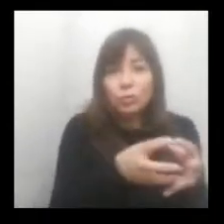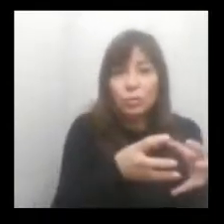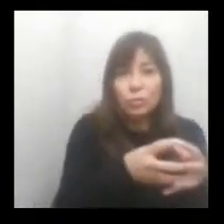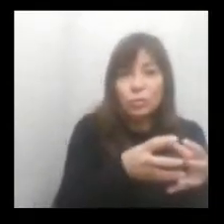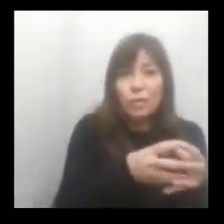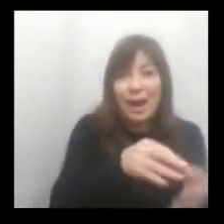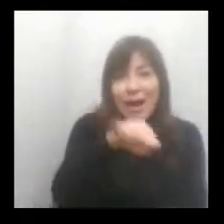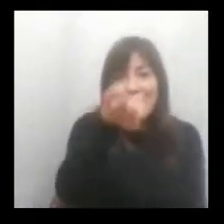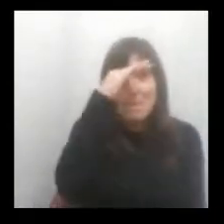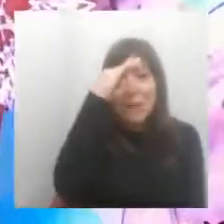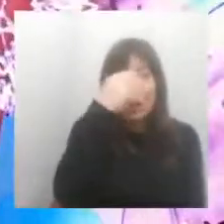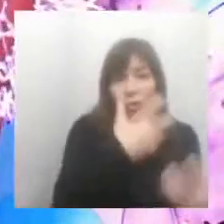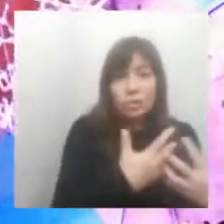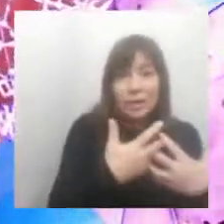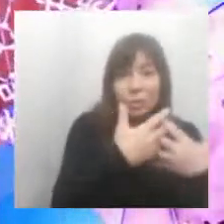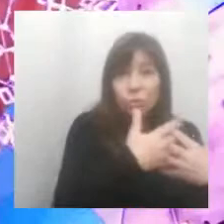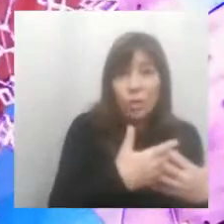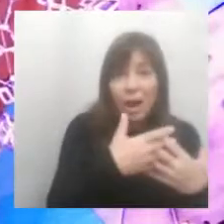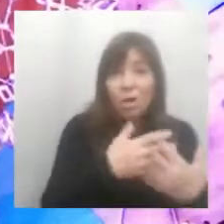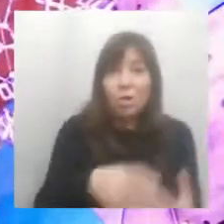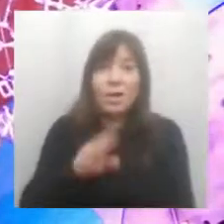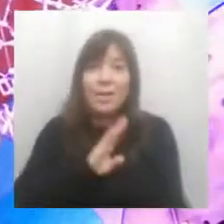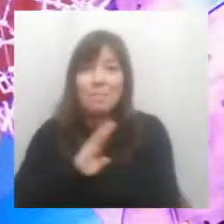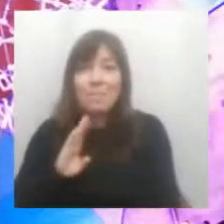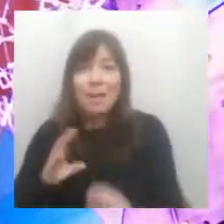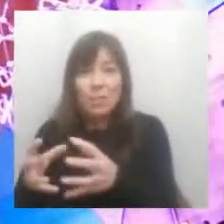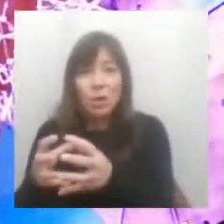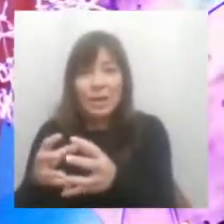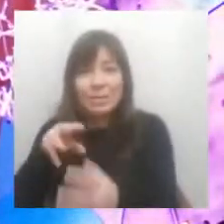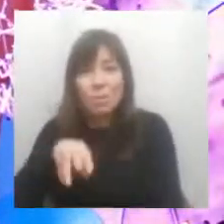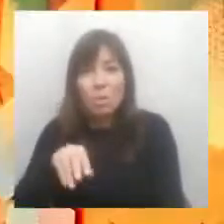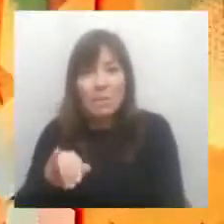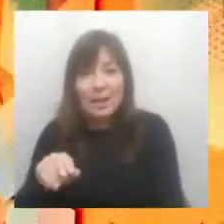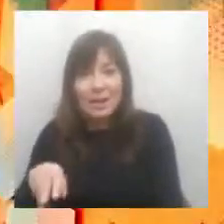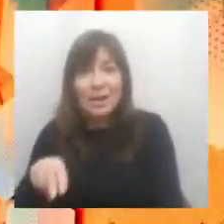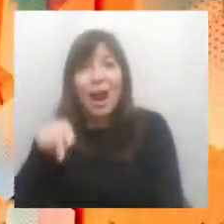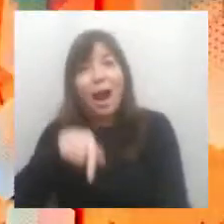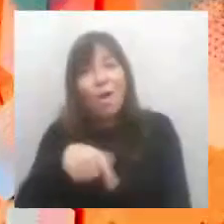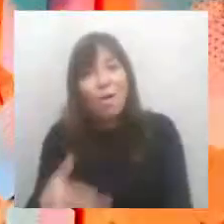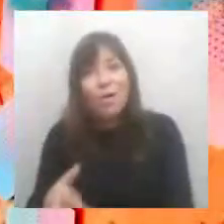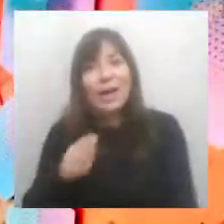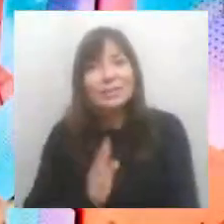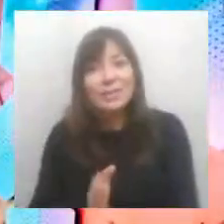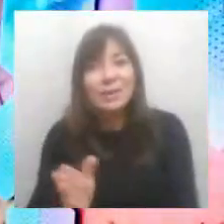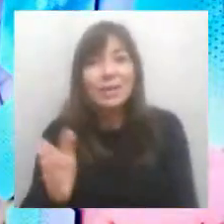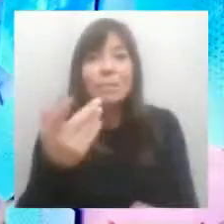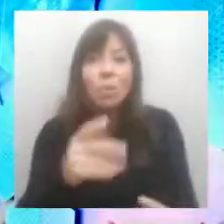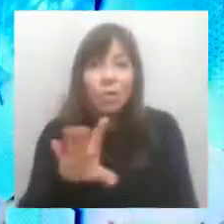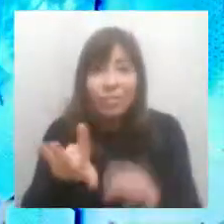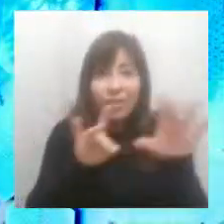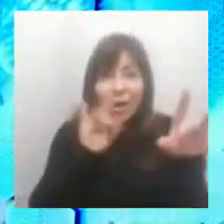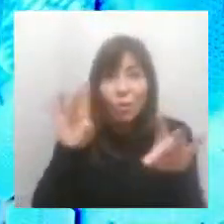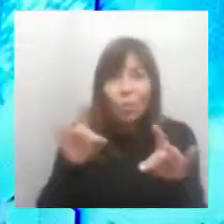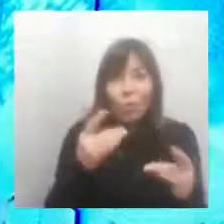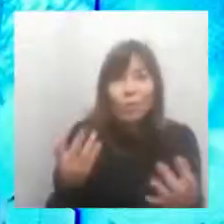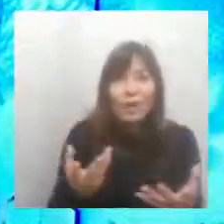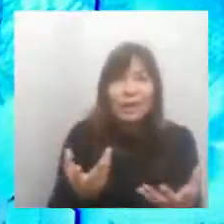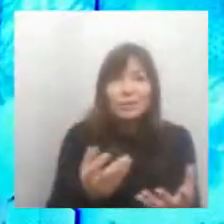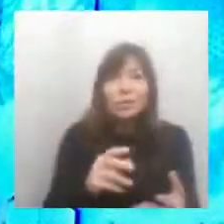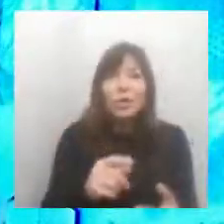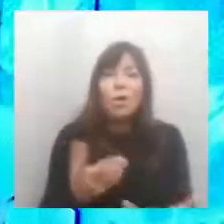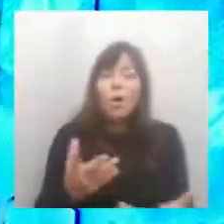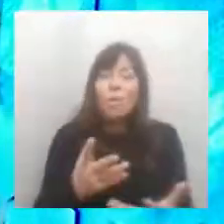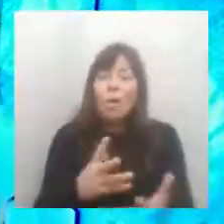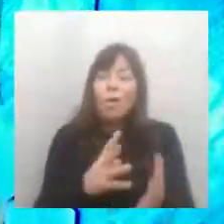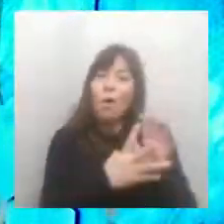equipo MIM. Hoy, seguimos buscando y adquiriendo exhibiciones icónicas inspirados en los grandes museos de ciencia del